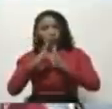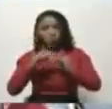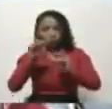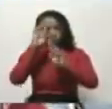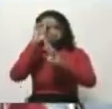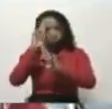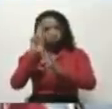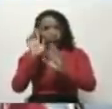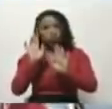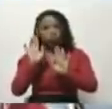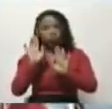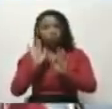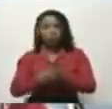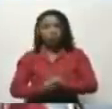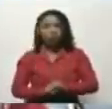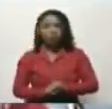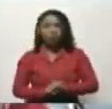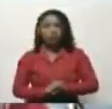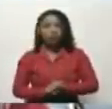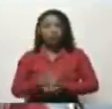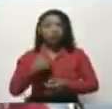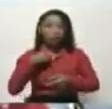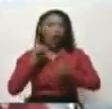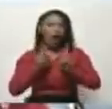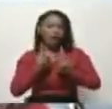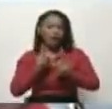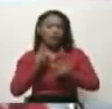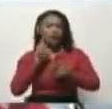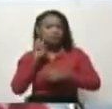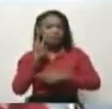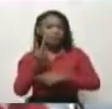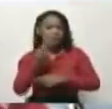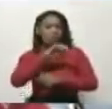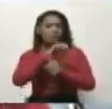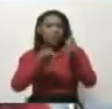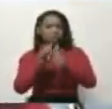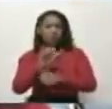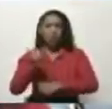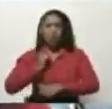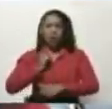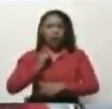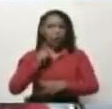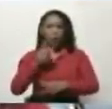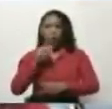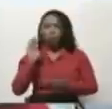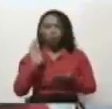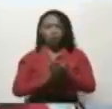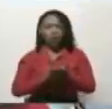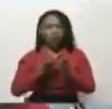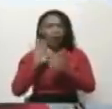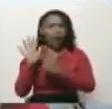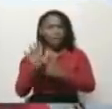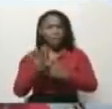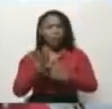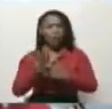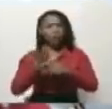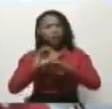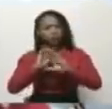respeto. Yo a veces veo unos viceministros, unas viceministras, cualquiera, no quiero poner un ejemplo concreto,